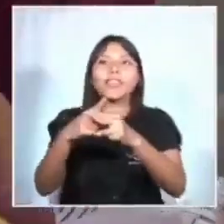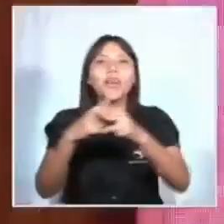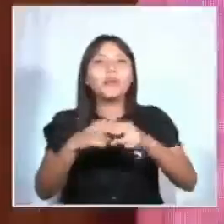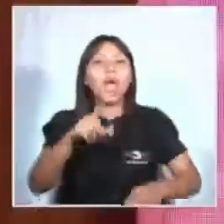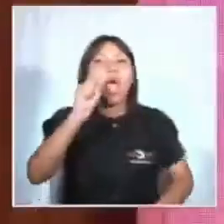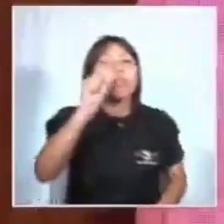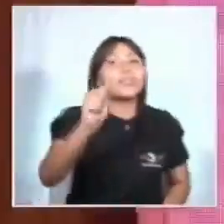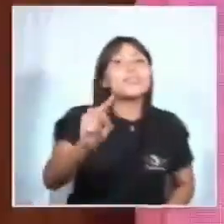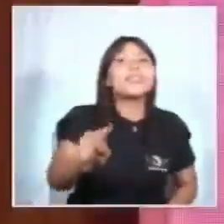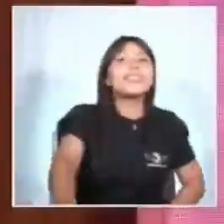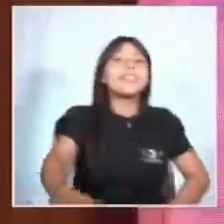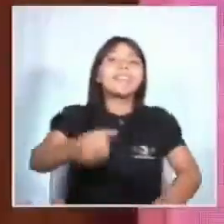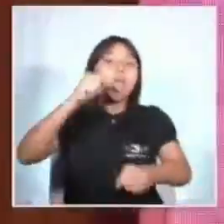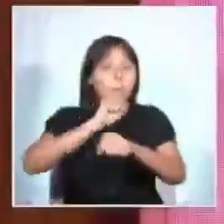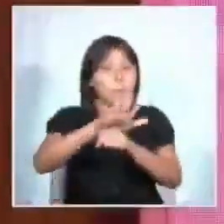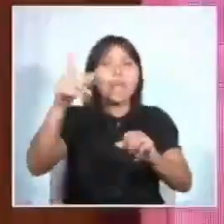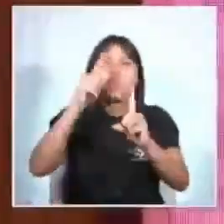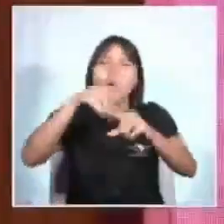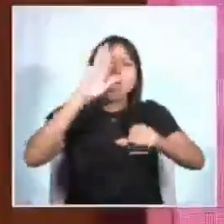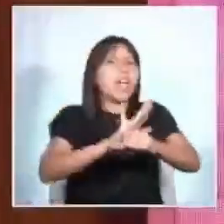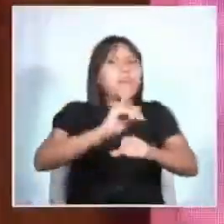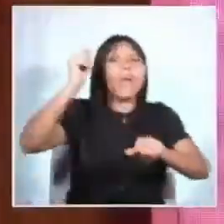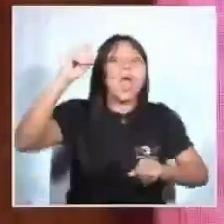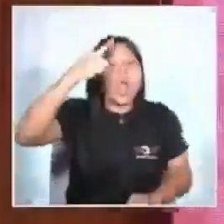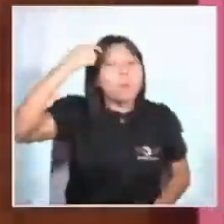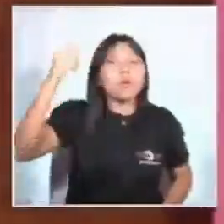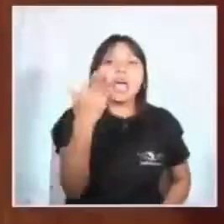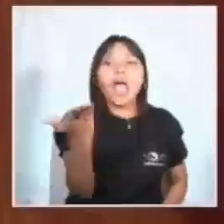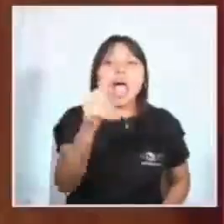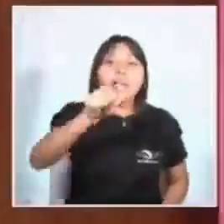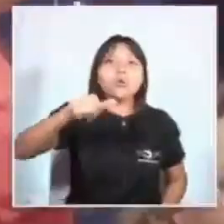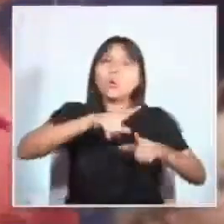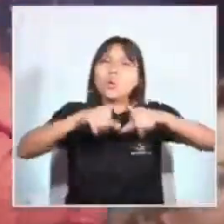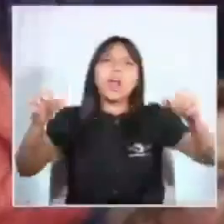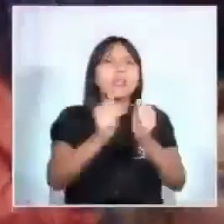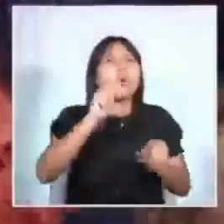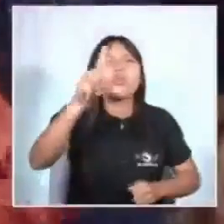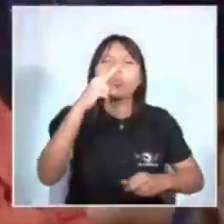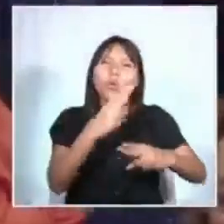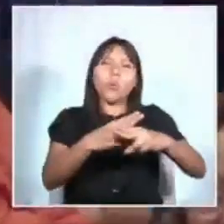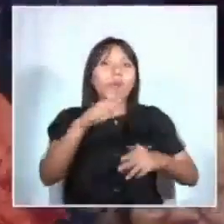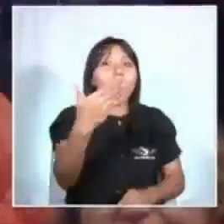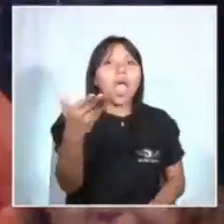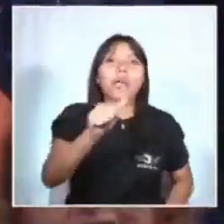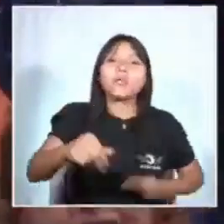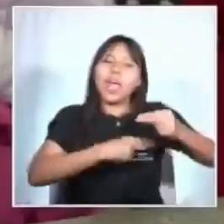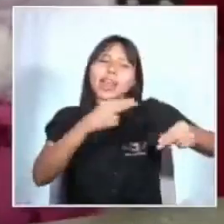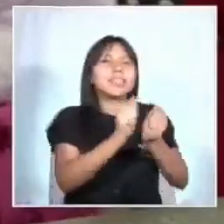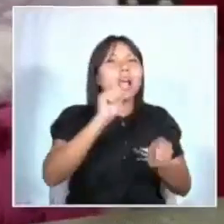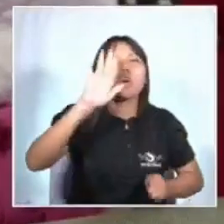estoy mandando a llamar. Porque hay un lugar con tu nombre, hay una herencia con tu